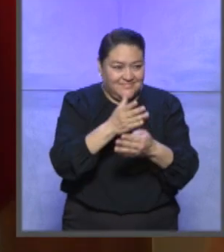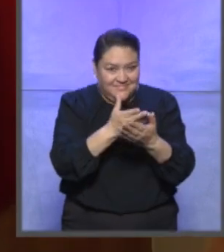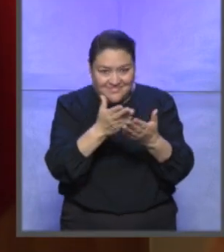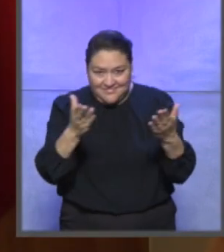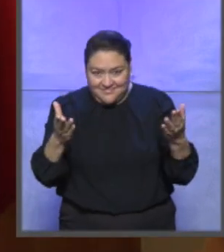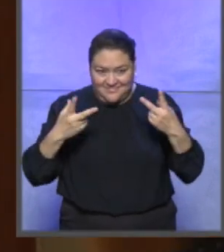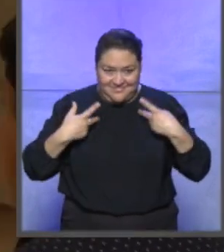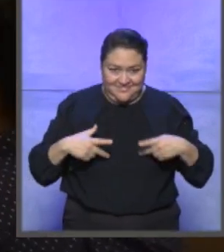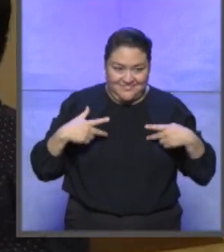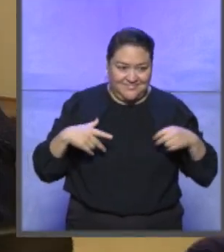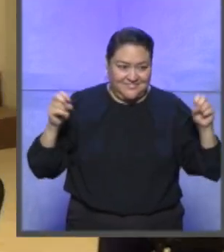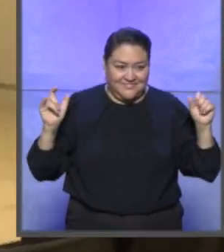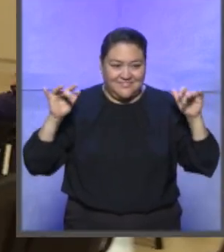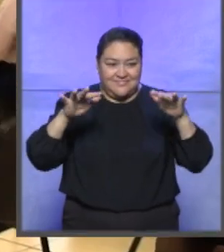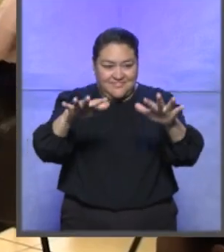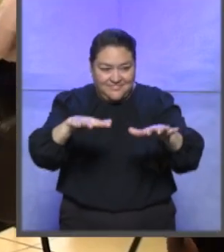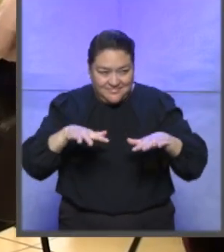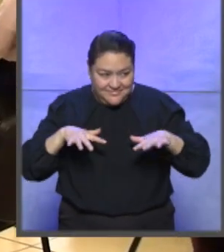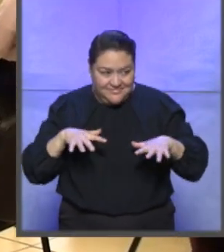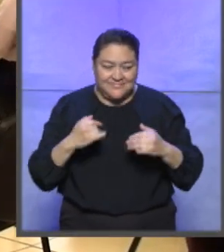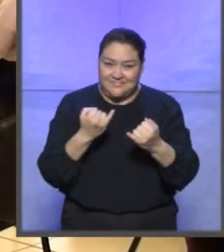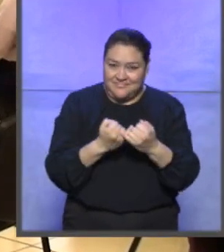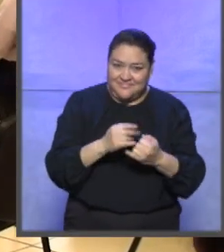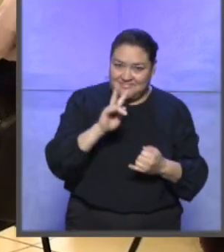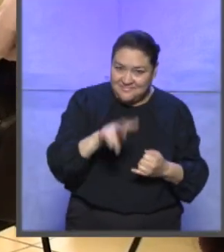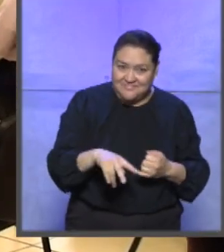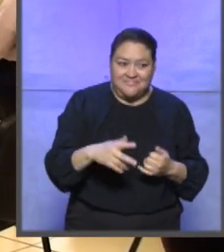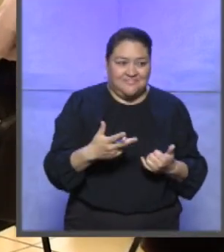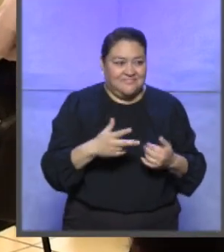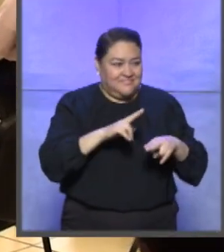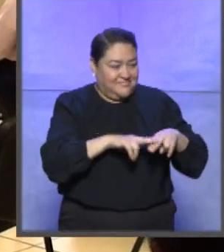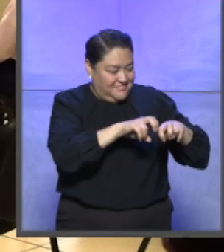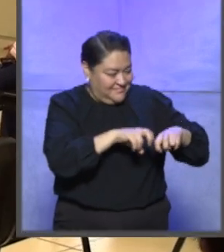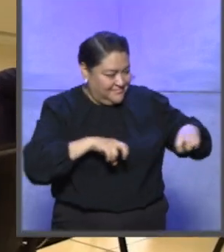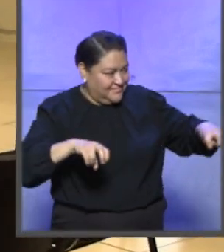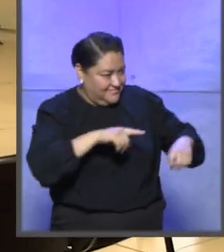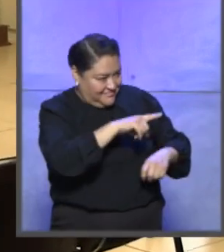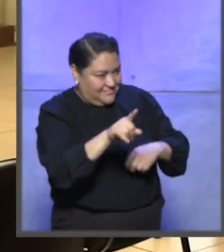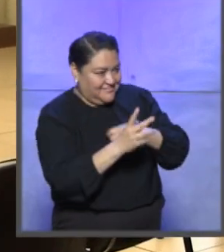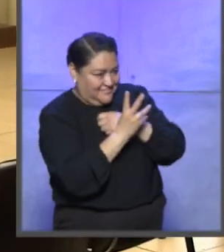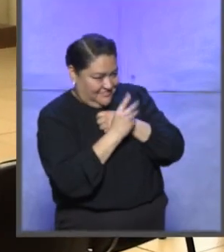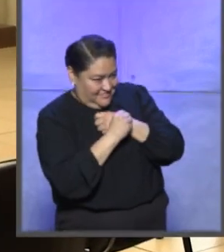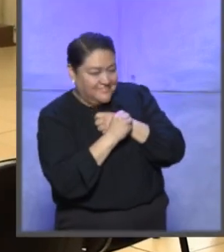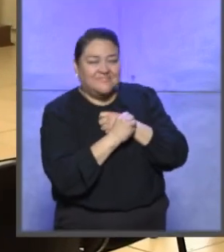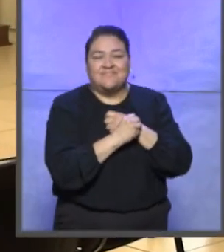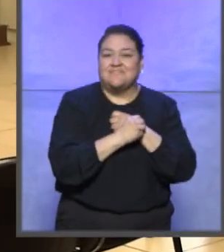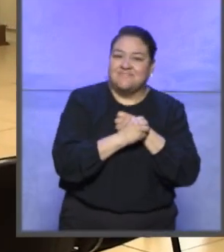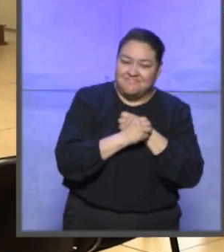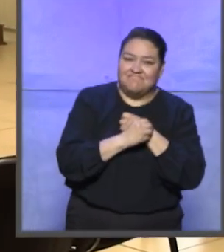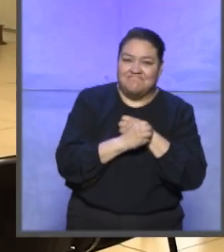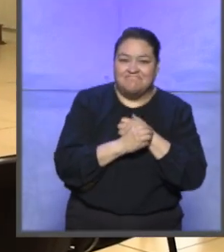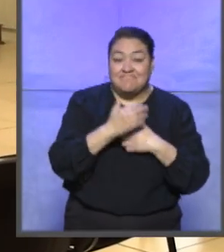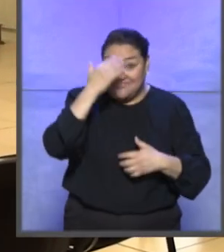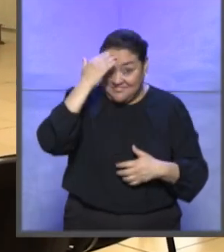a todos los asistentes, con la venia de los integrantes de esta mesa.